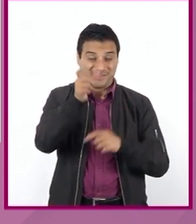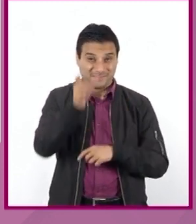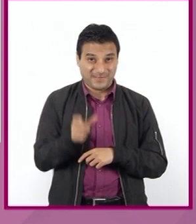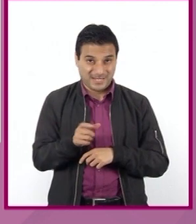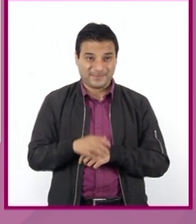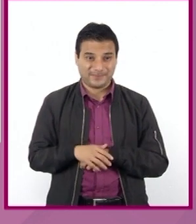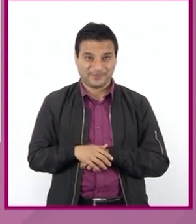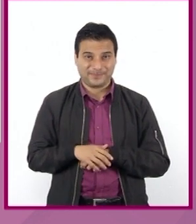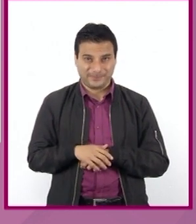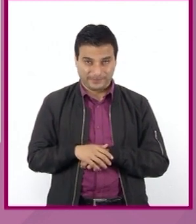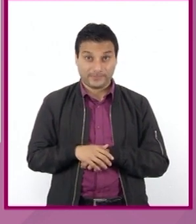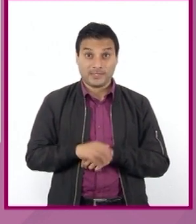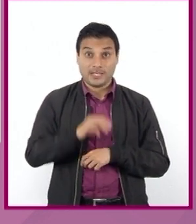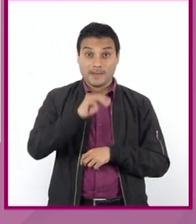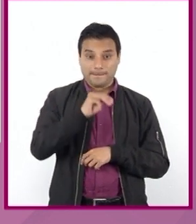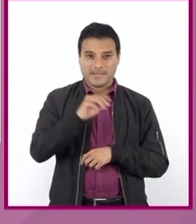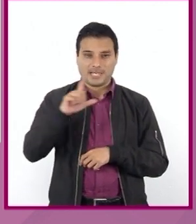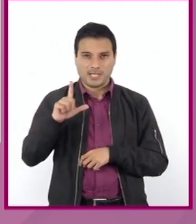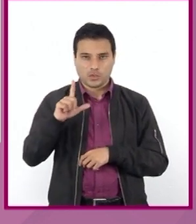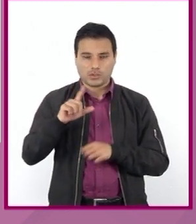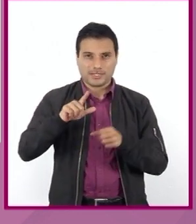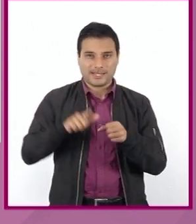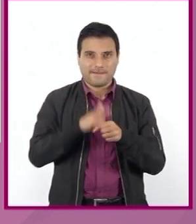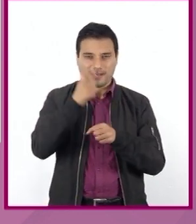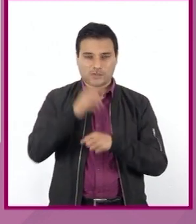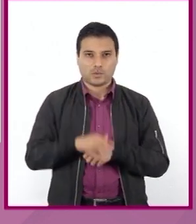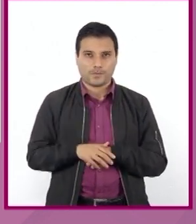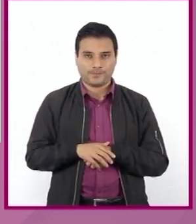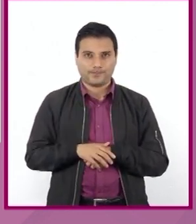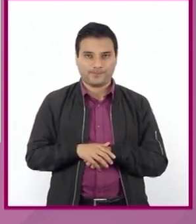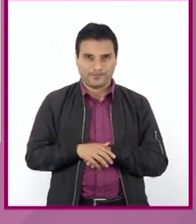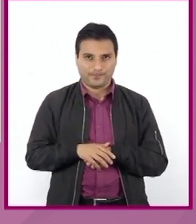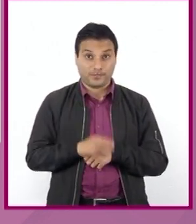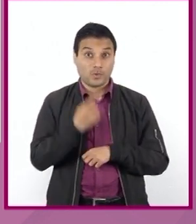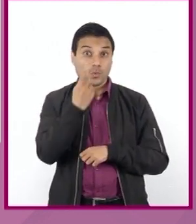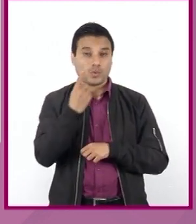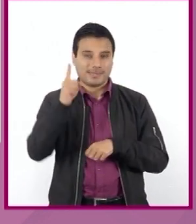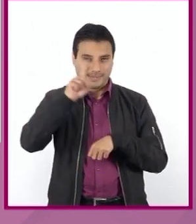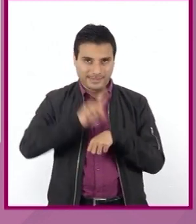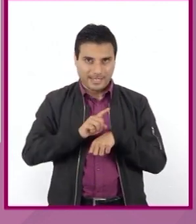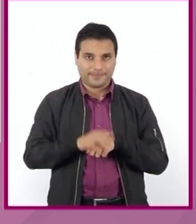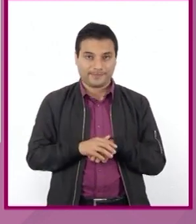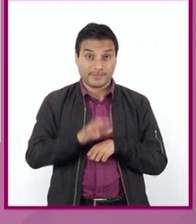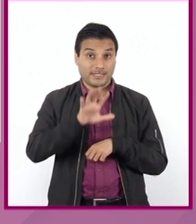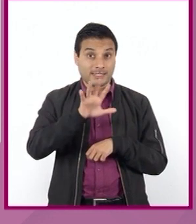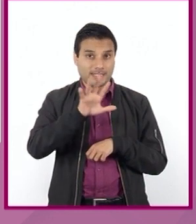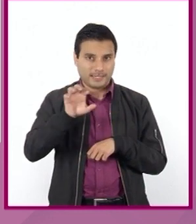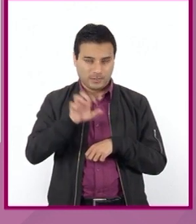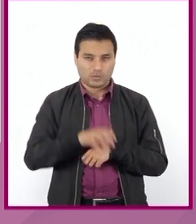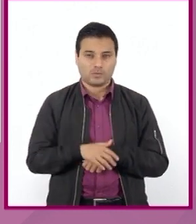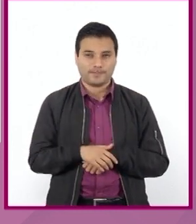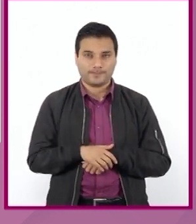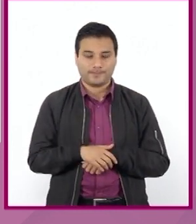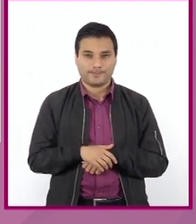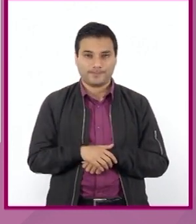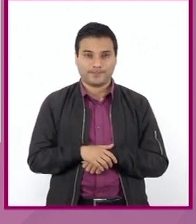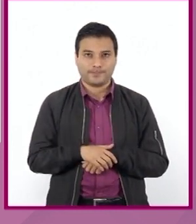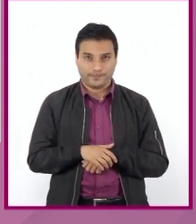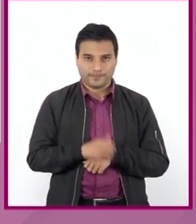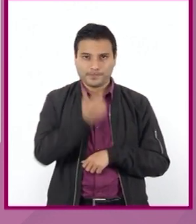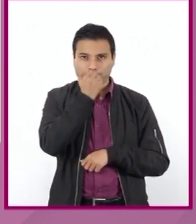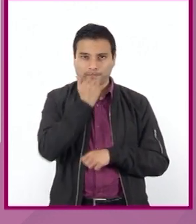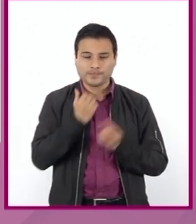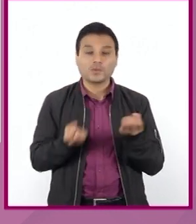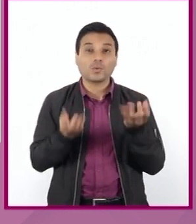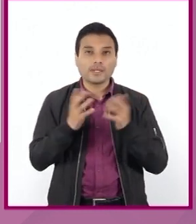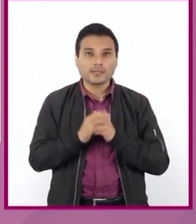registra la cantidad de mililitros de refresco que se consumió el primer día, que son 500, y la cantidad de azúcar,